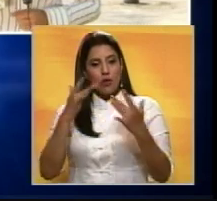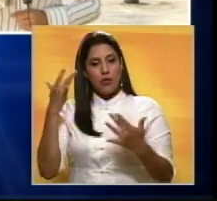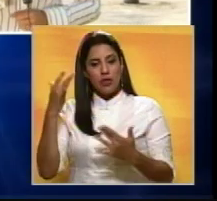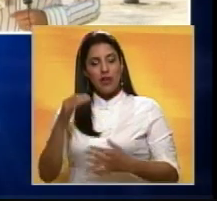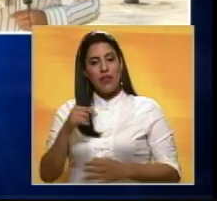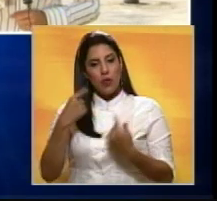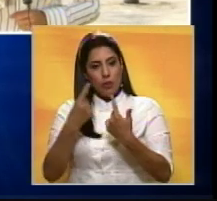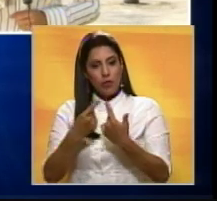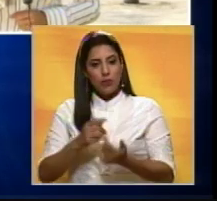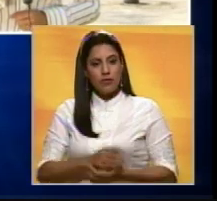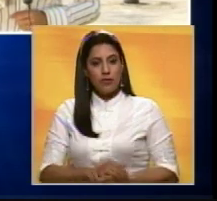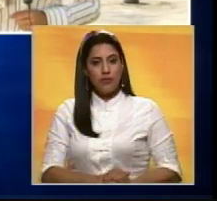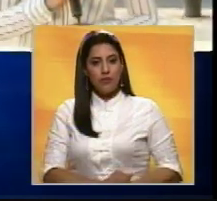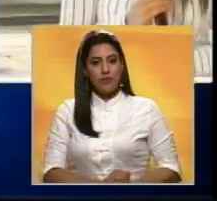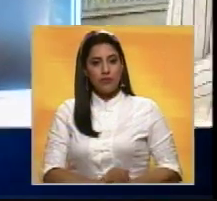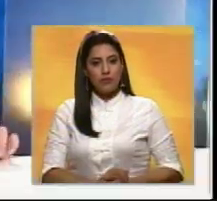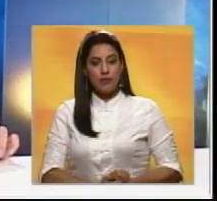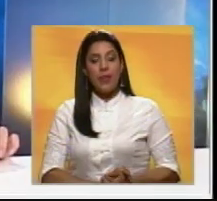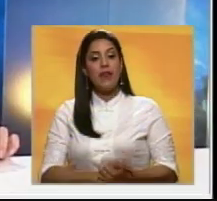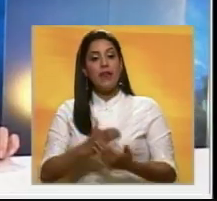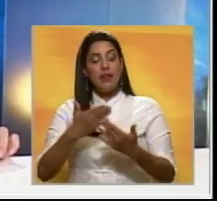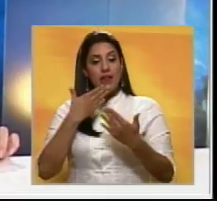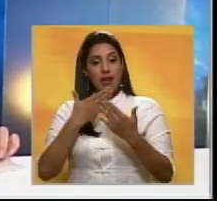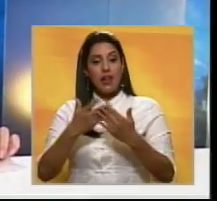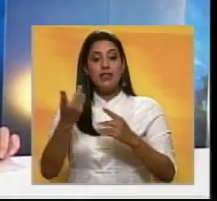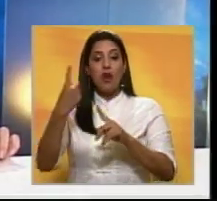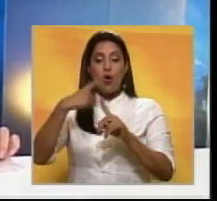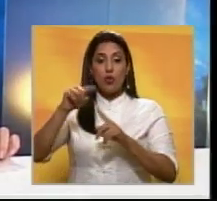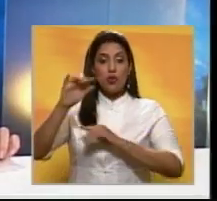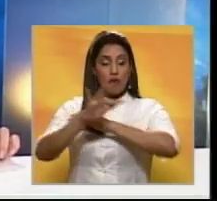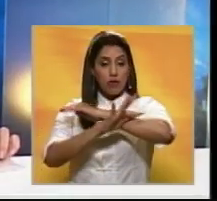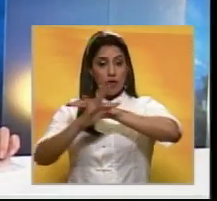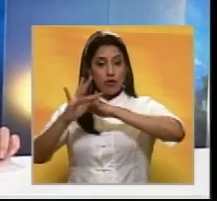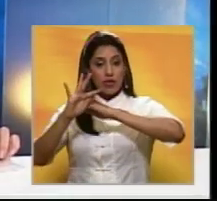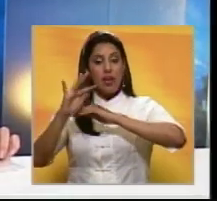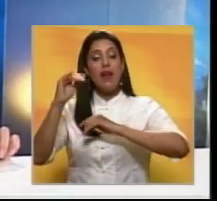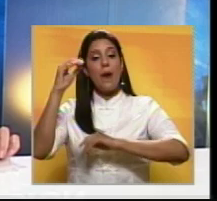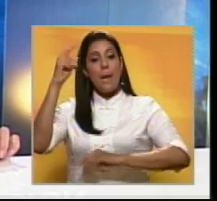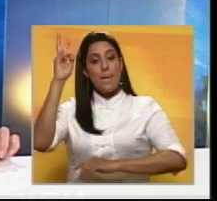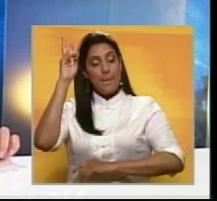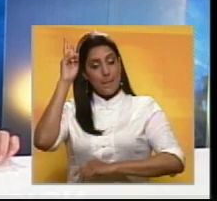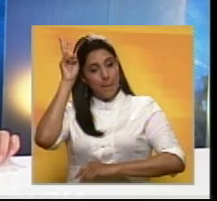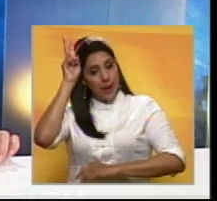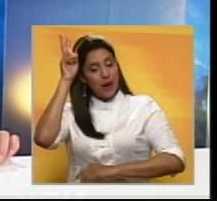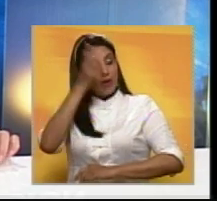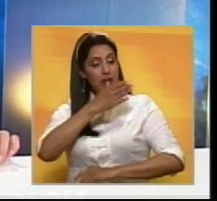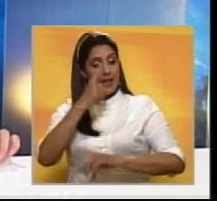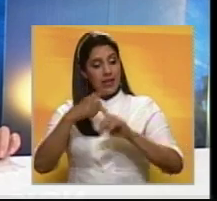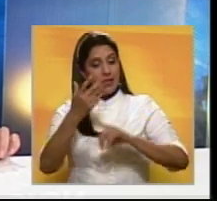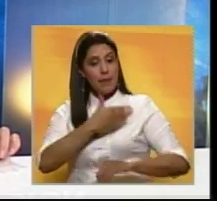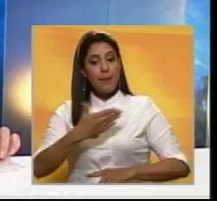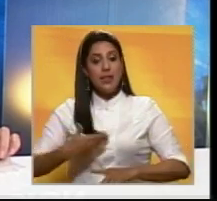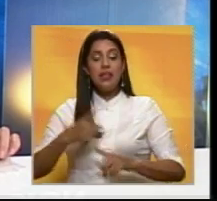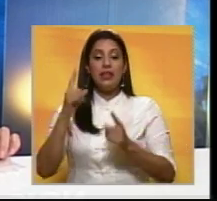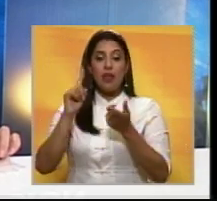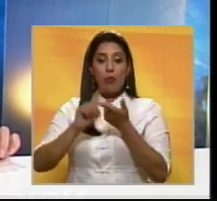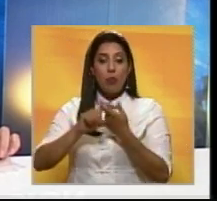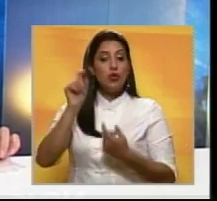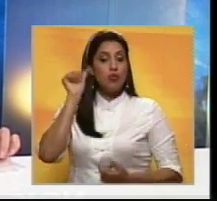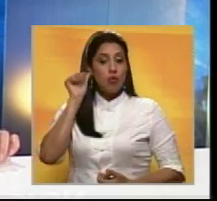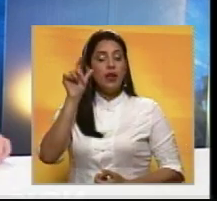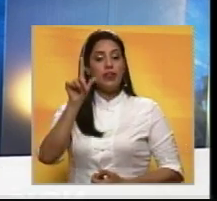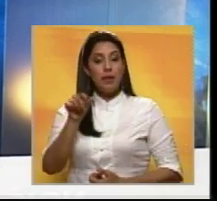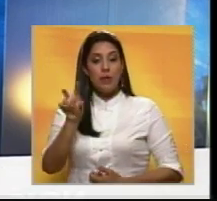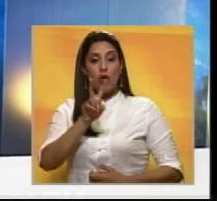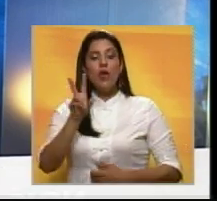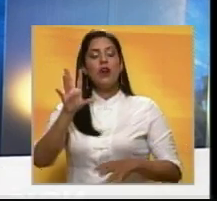con ustedes a los estudios. Gracias, Diana. Más allá de nuestras fronteras, en Perú, el expresidente Ollanta y su esposa Nadine